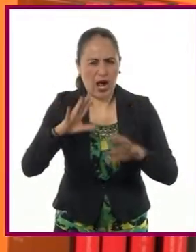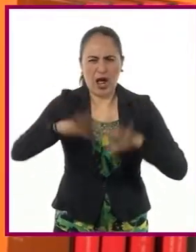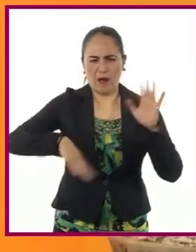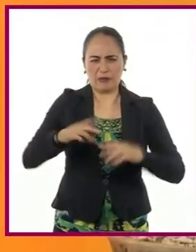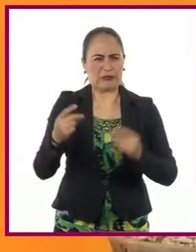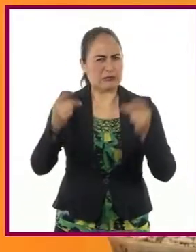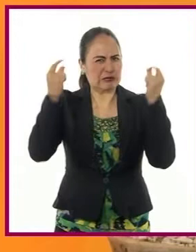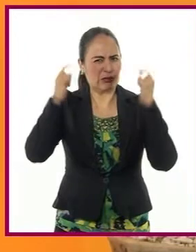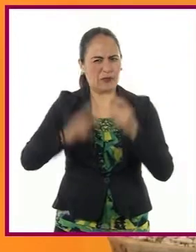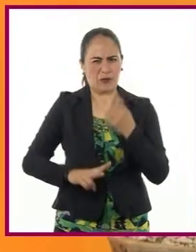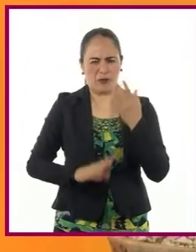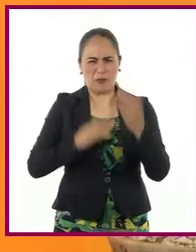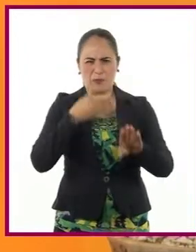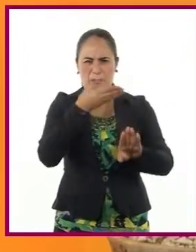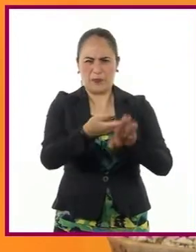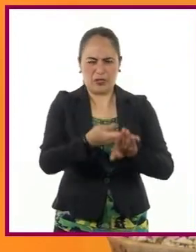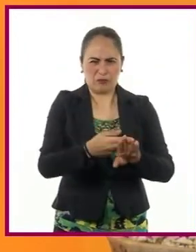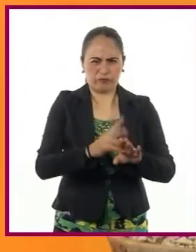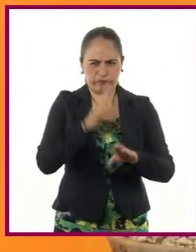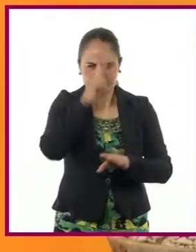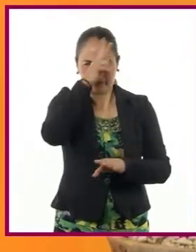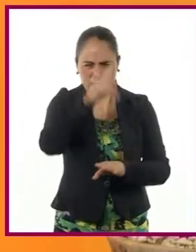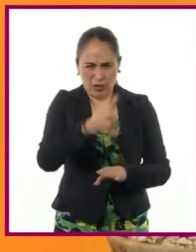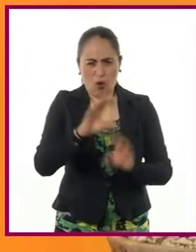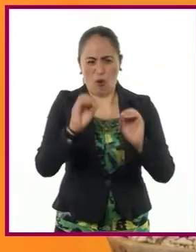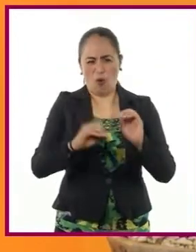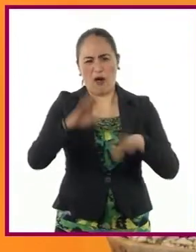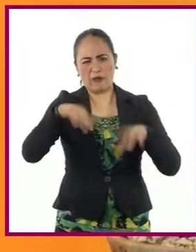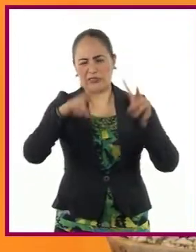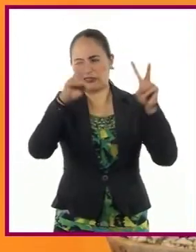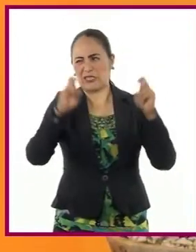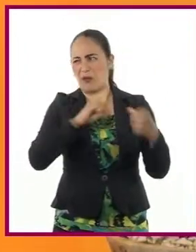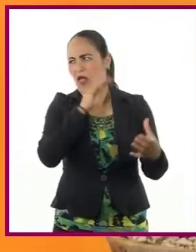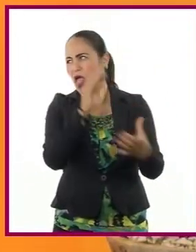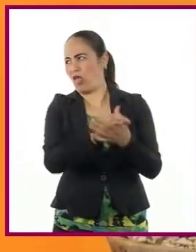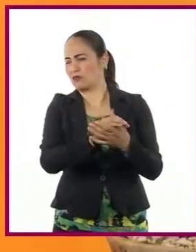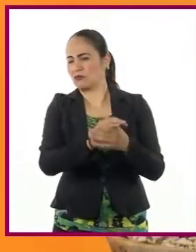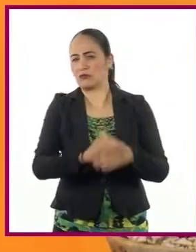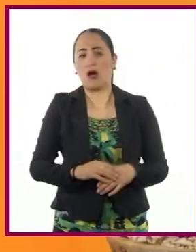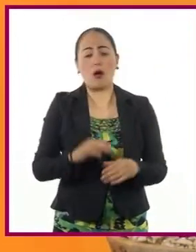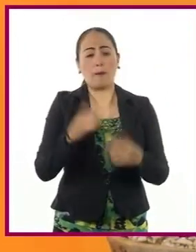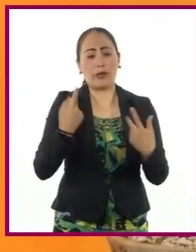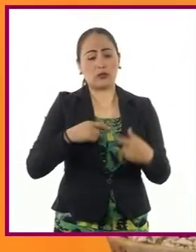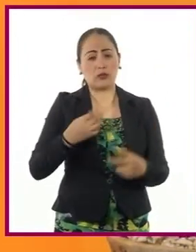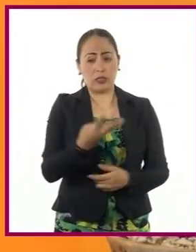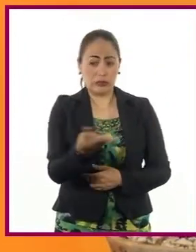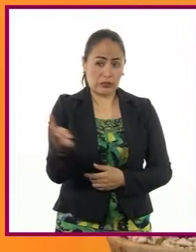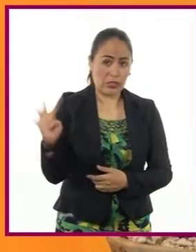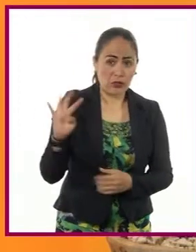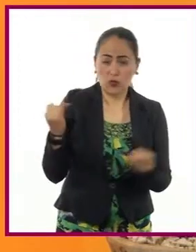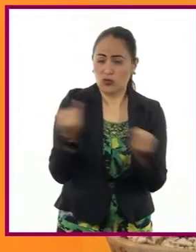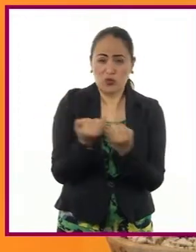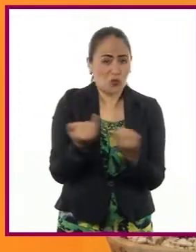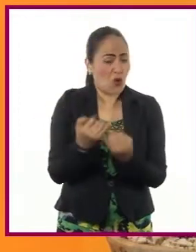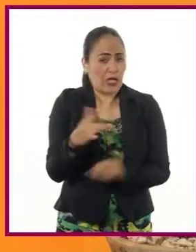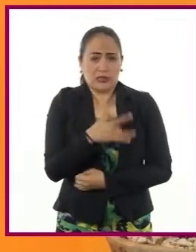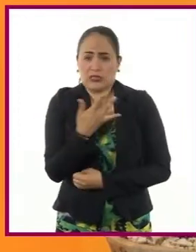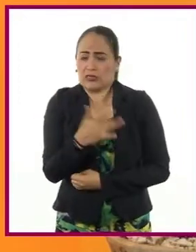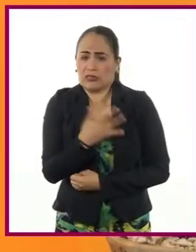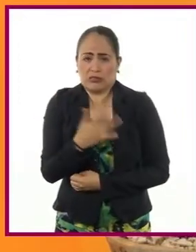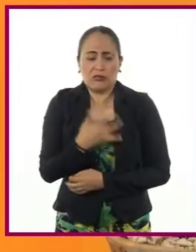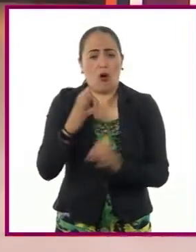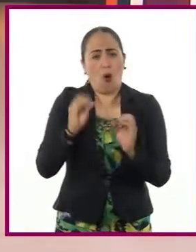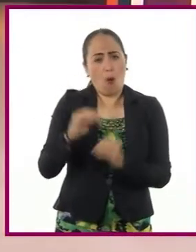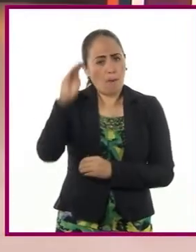violenta y en otras ya no queremos saber nada del tema. Los otros y otras también tienen diversas sensaciones y